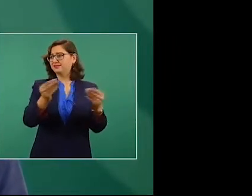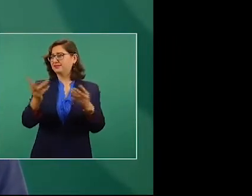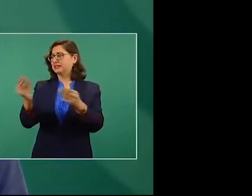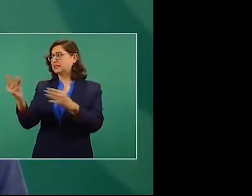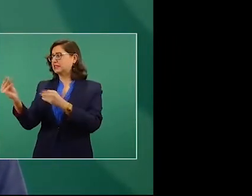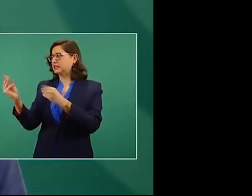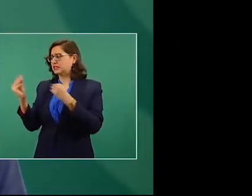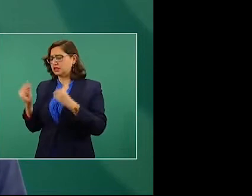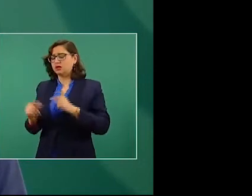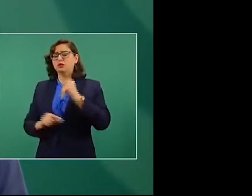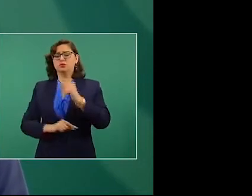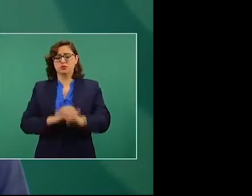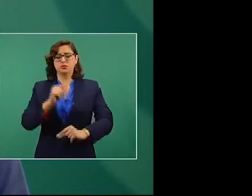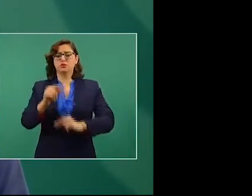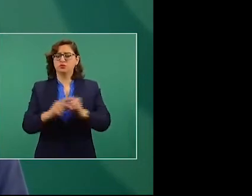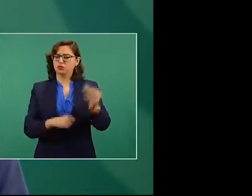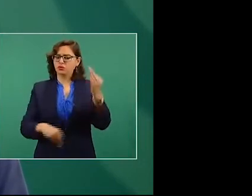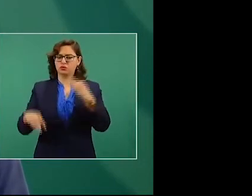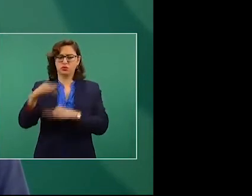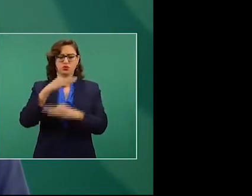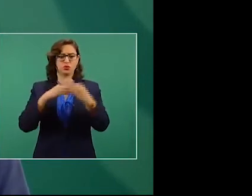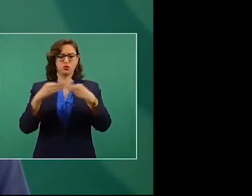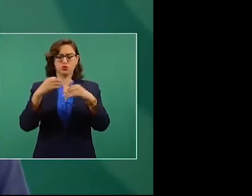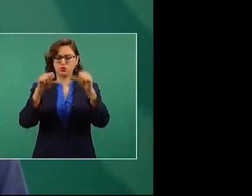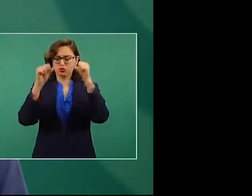están atendiendo. La